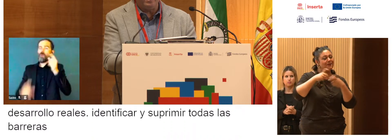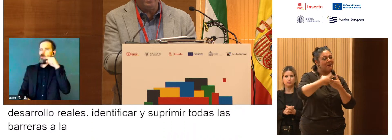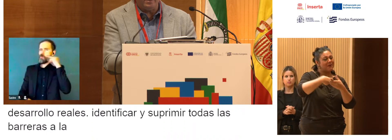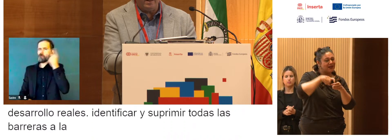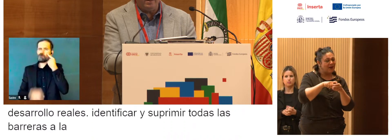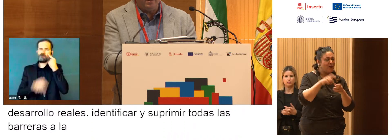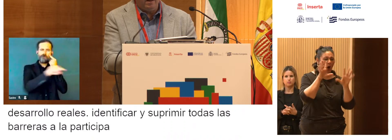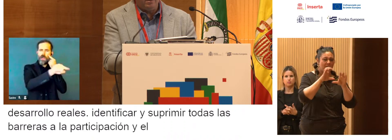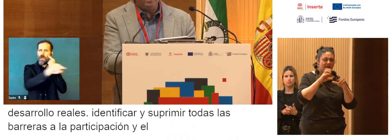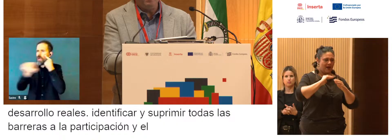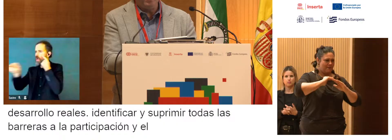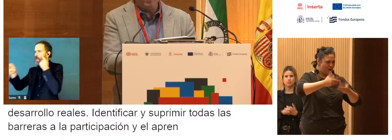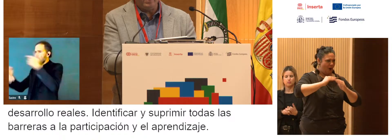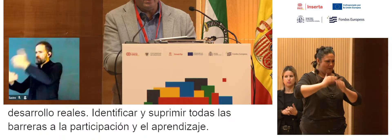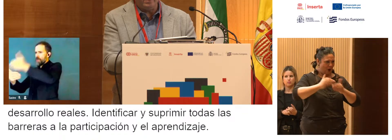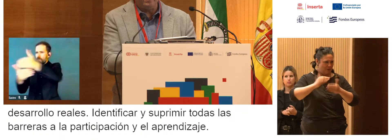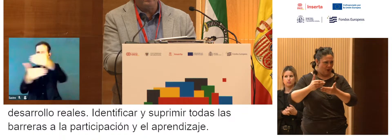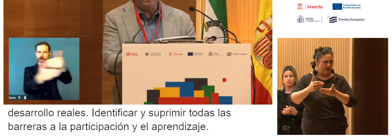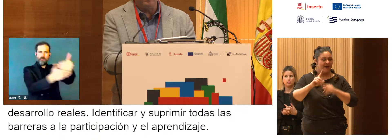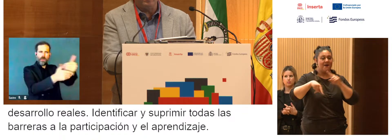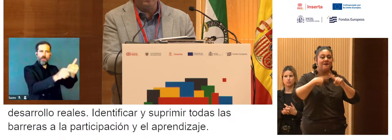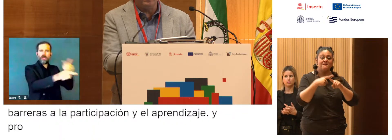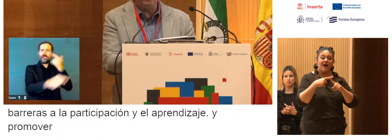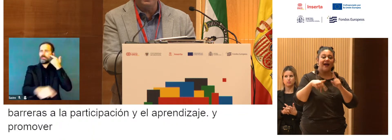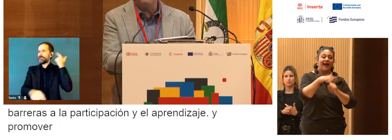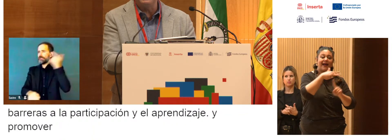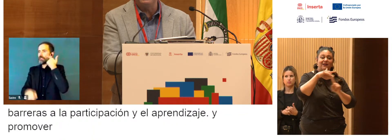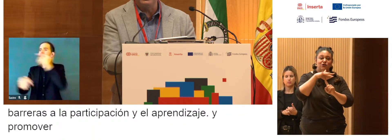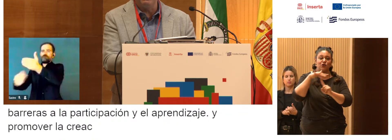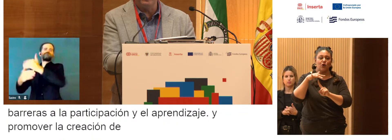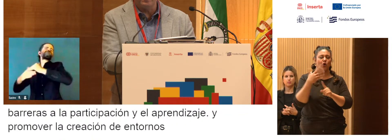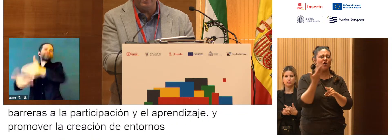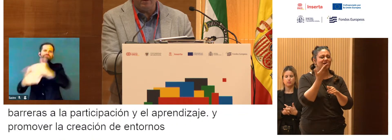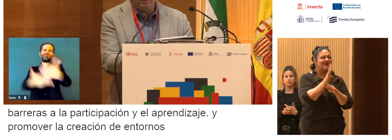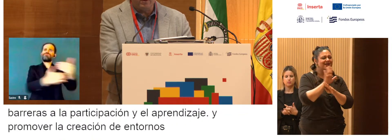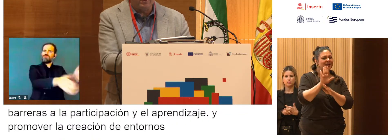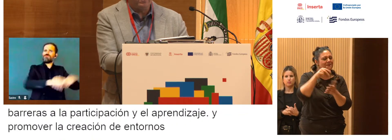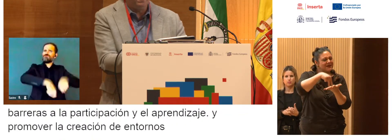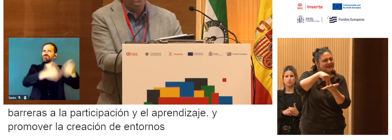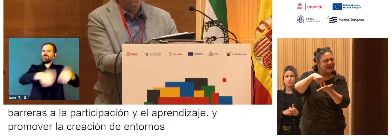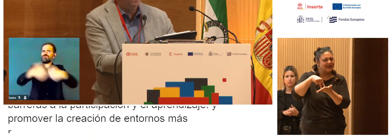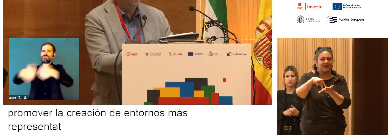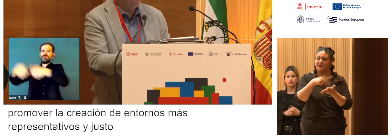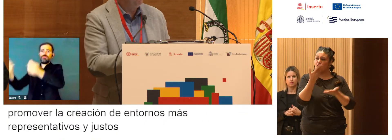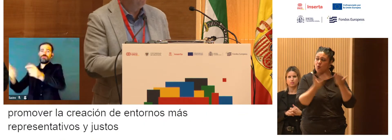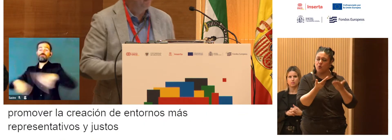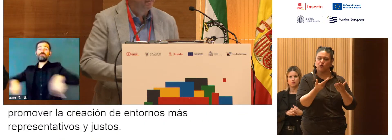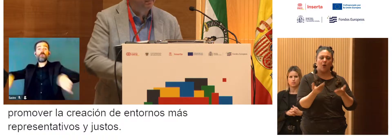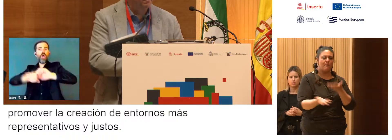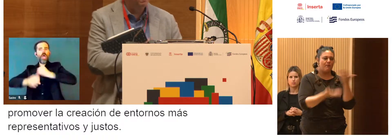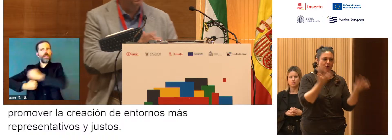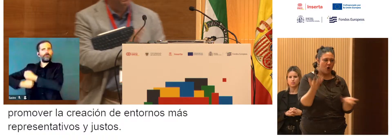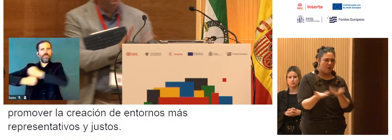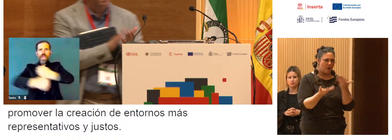y el aprendizaje y promover la creación de entornos más representativos y justos.